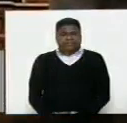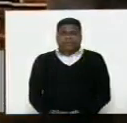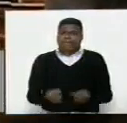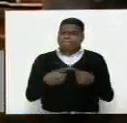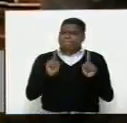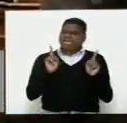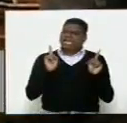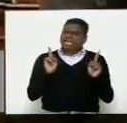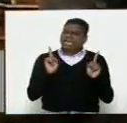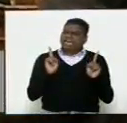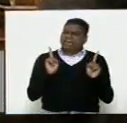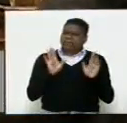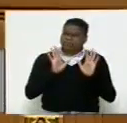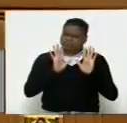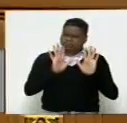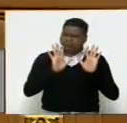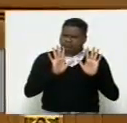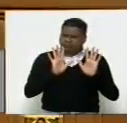un énfasis.